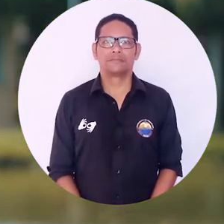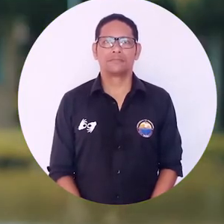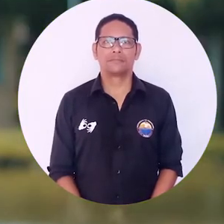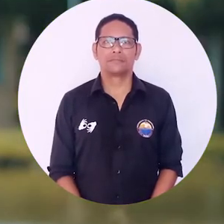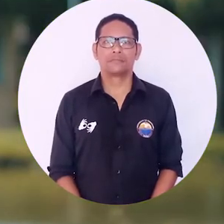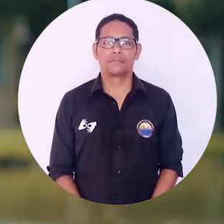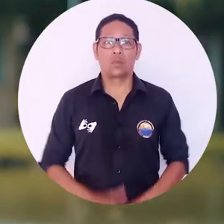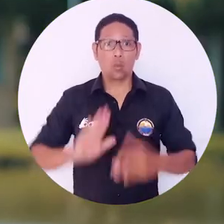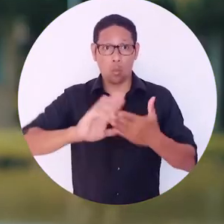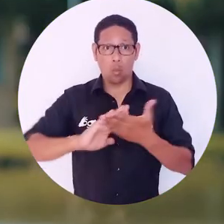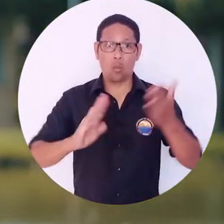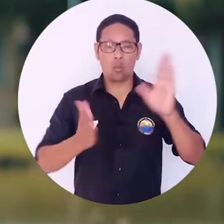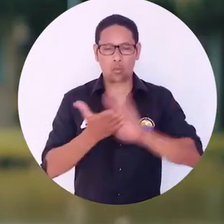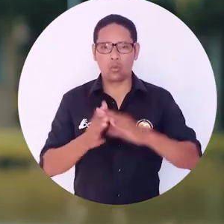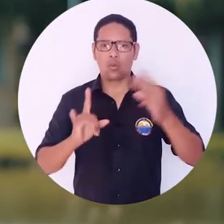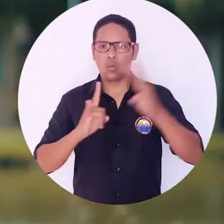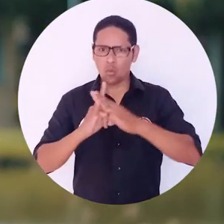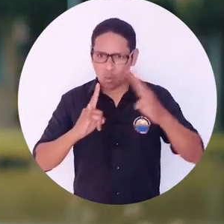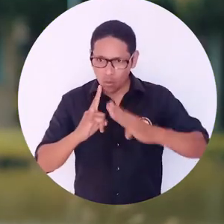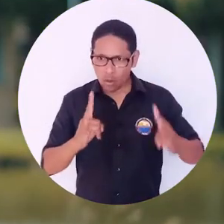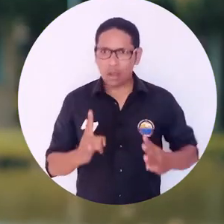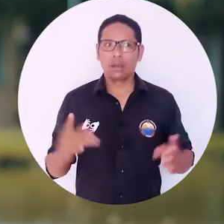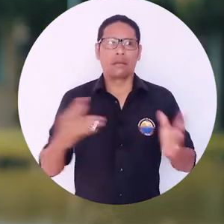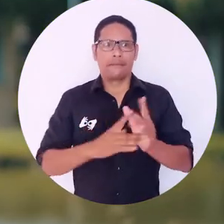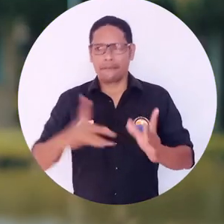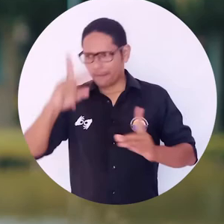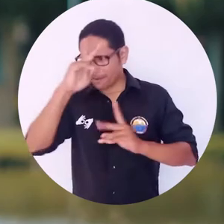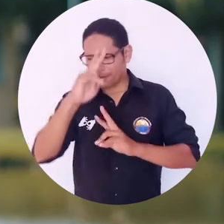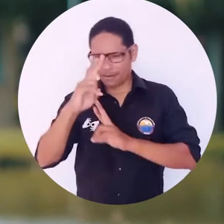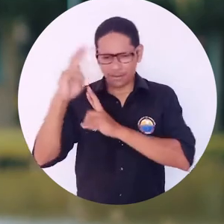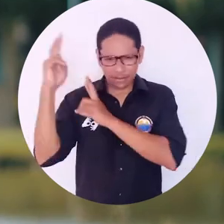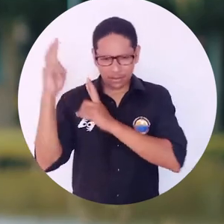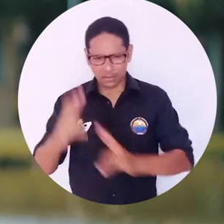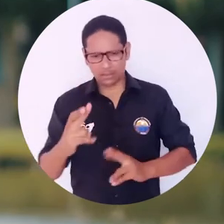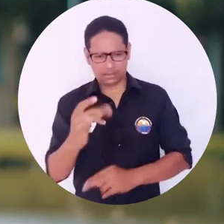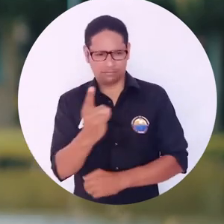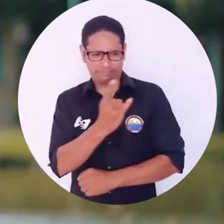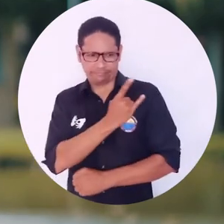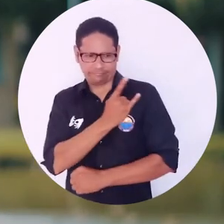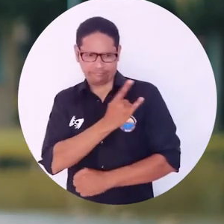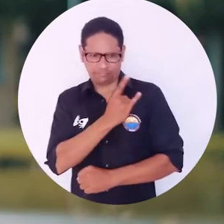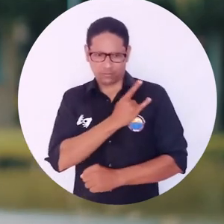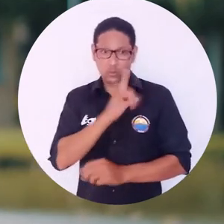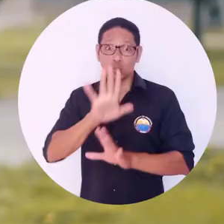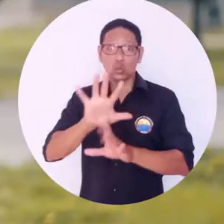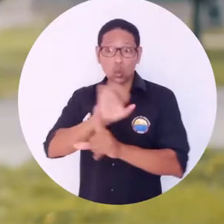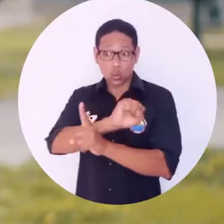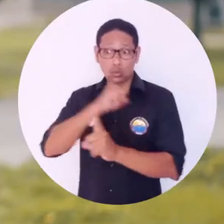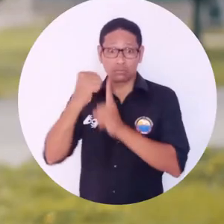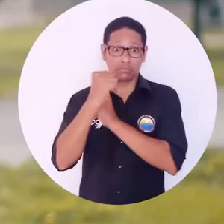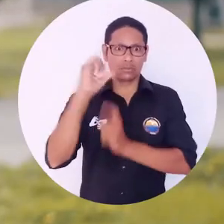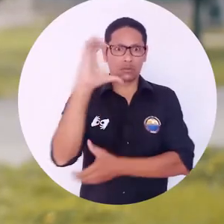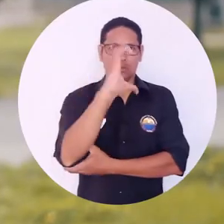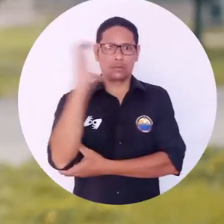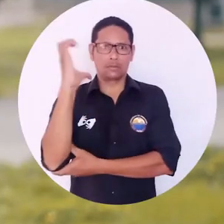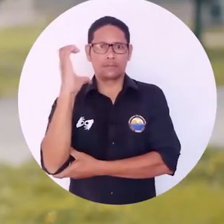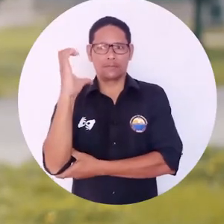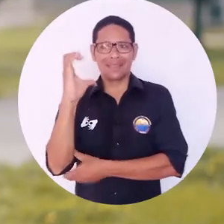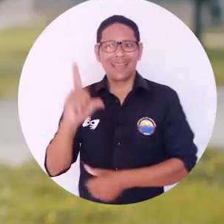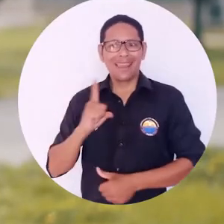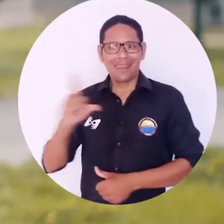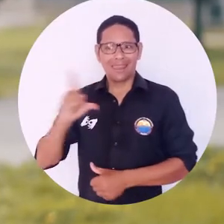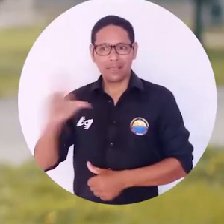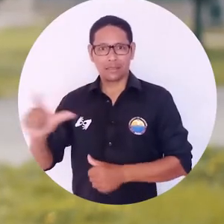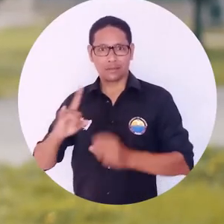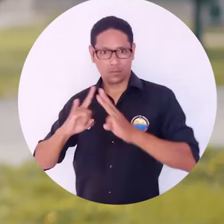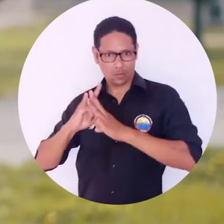Comunidad de la Universidad del Magdalena reivindica el respeto y valor de la academia en la sociedad colombiana. Líderes del Alma Mater